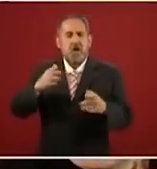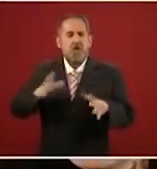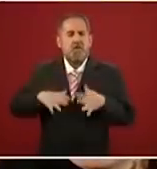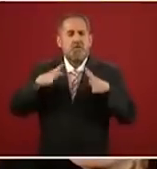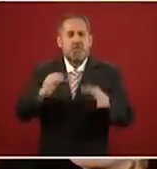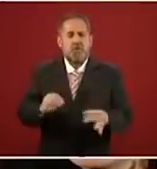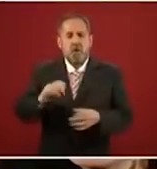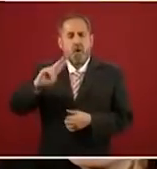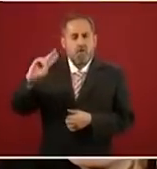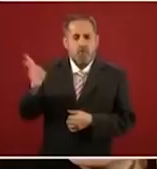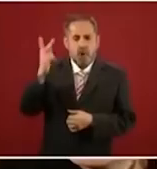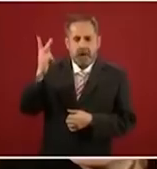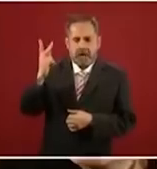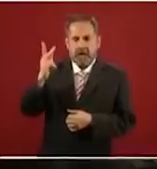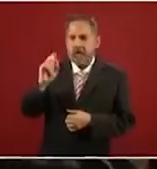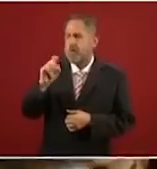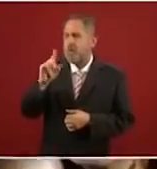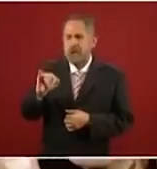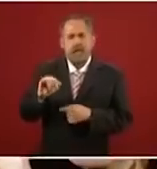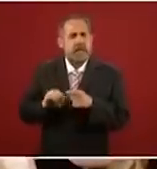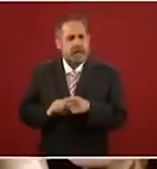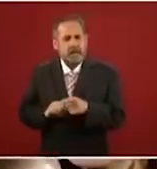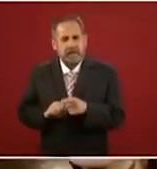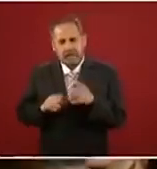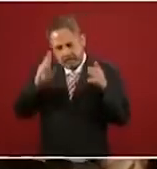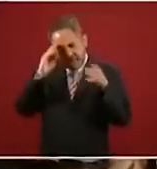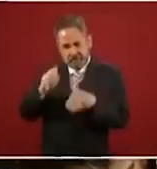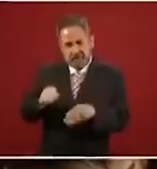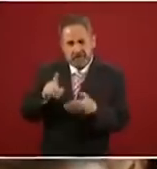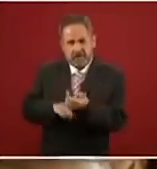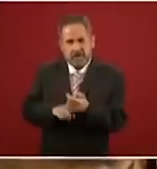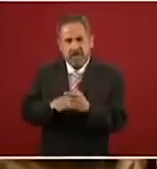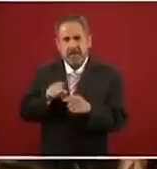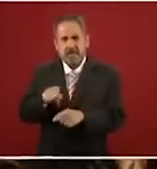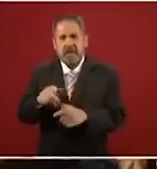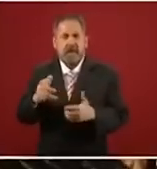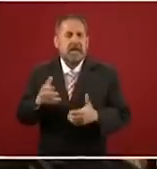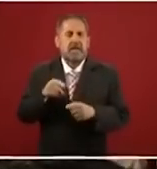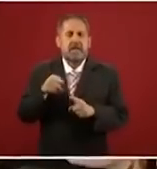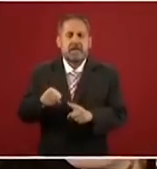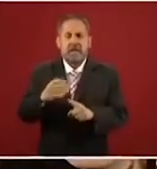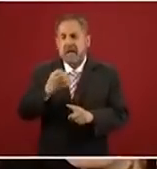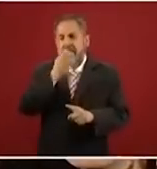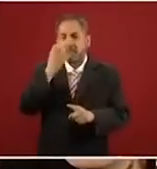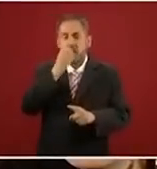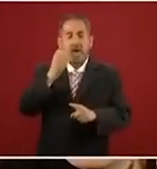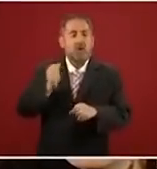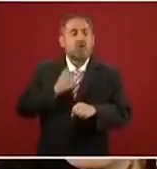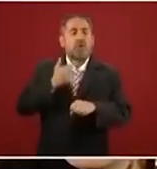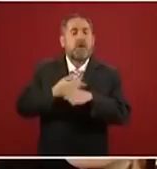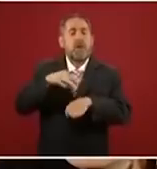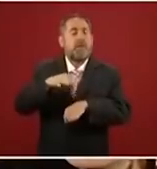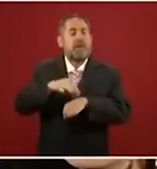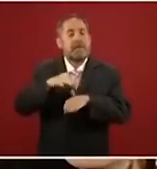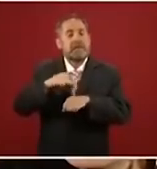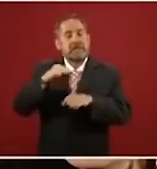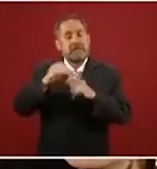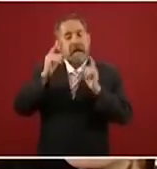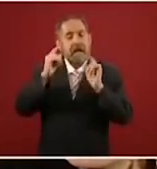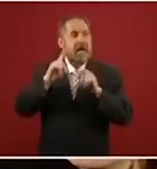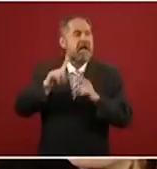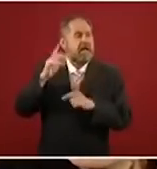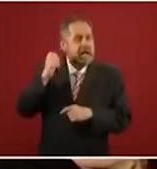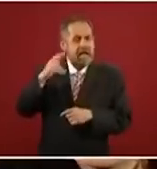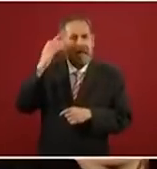politécnico nacional enfocándome principalmente a la creación de la escuela superior de medicina que en ese